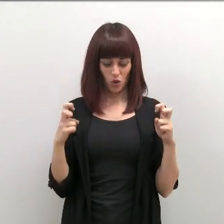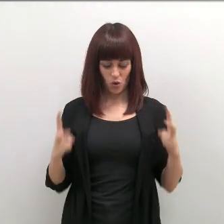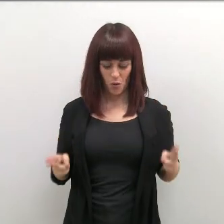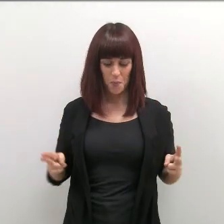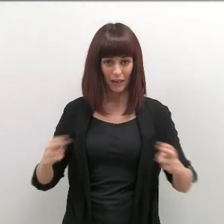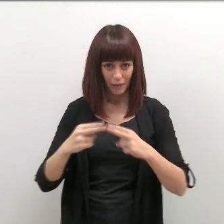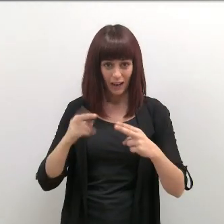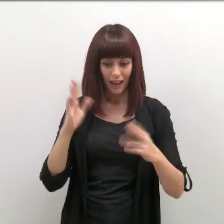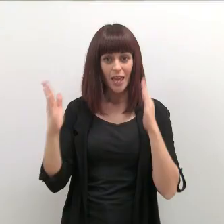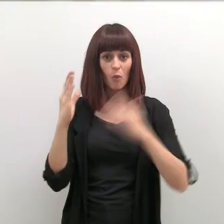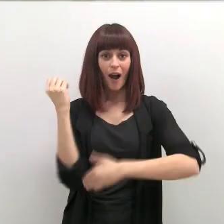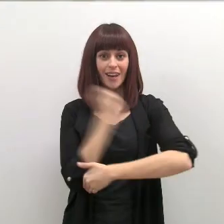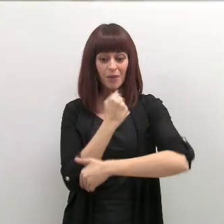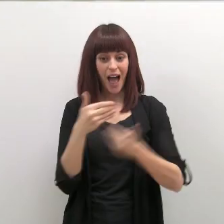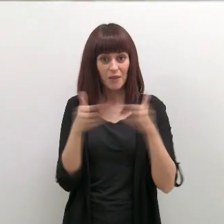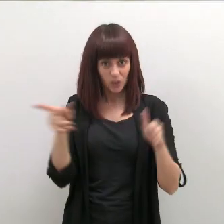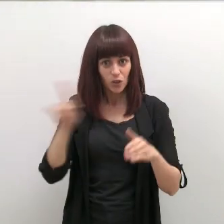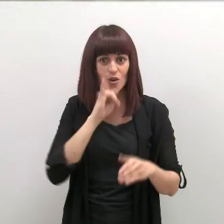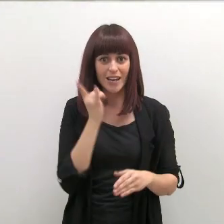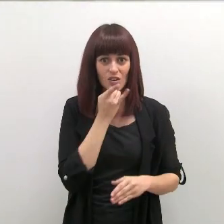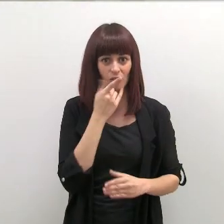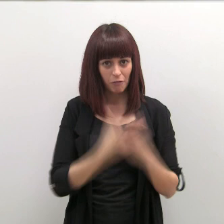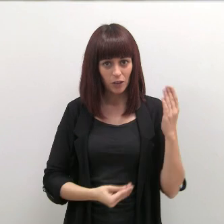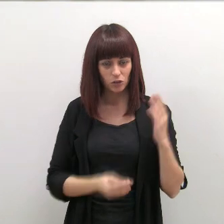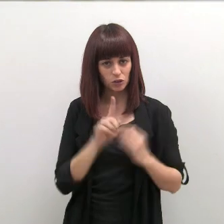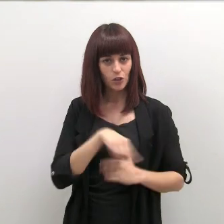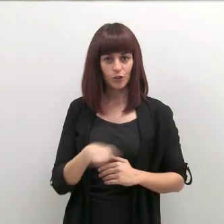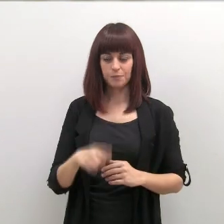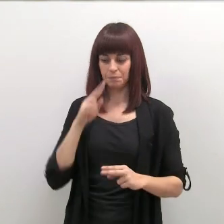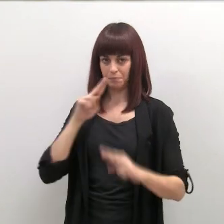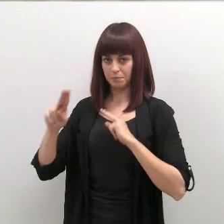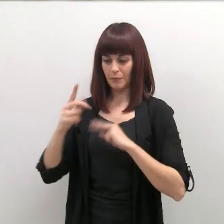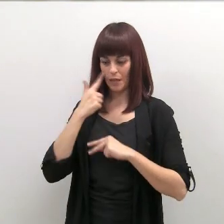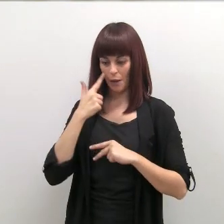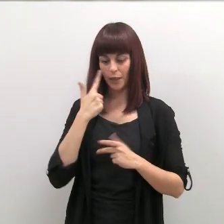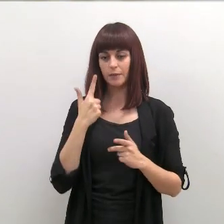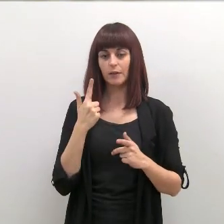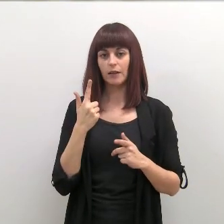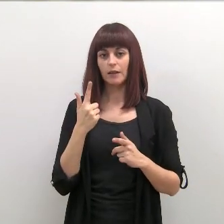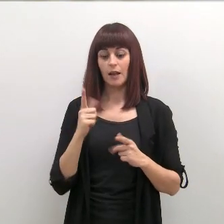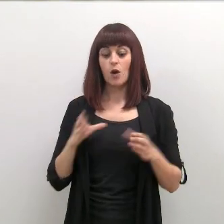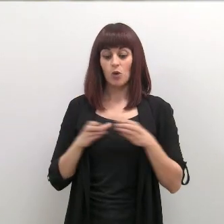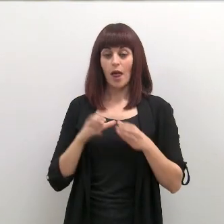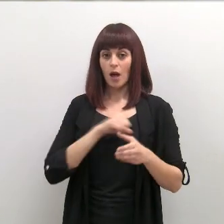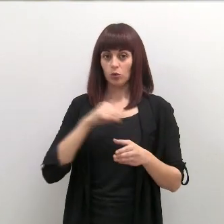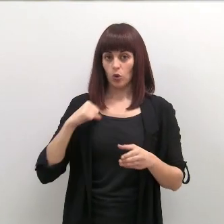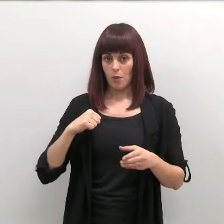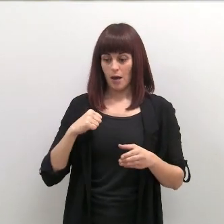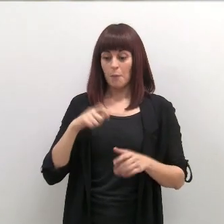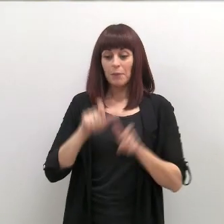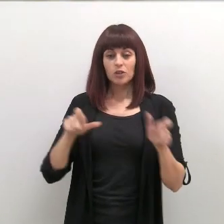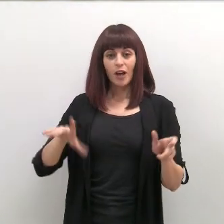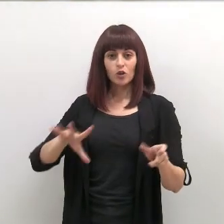Navidad. Vamos a ver, realmente hay que tener en cuenta las cifras de las que partía la comunidad autónoma. Las